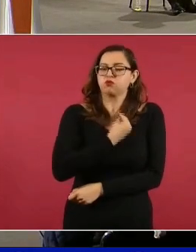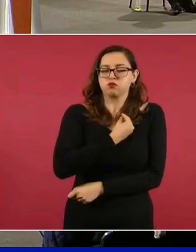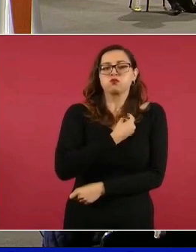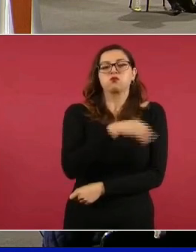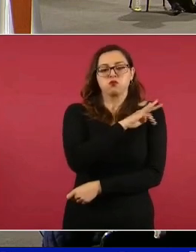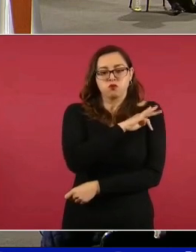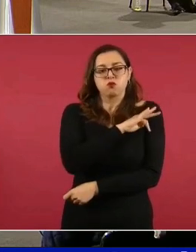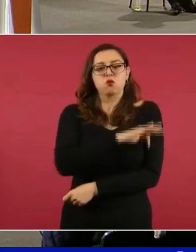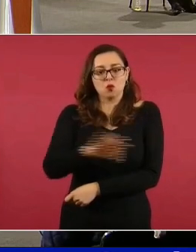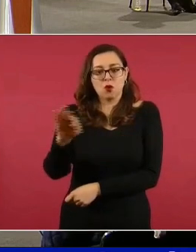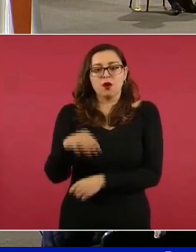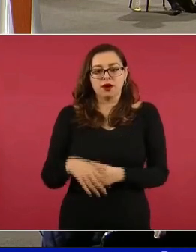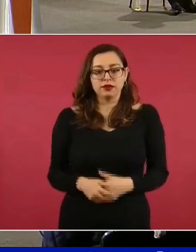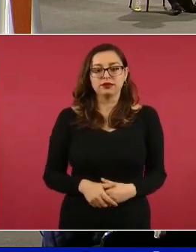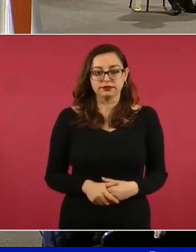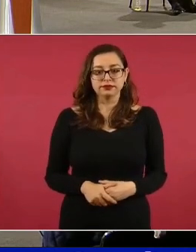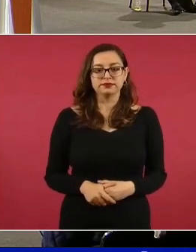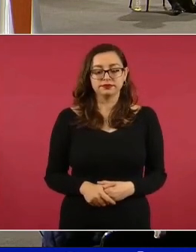Pero